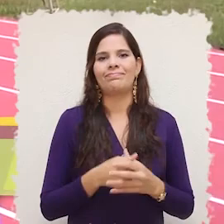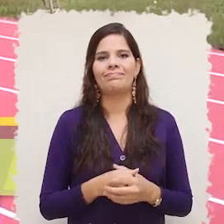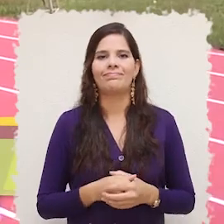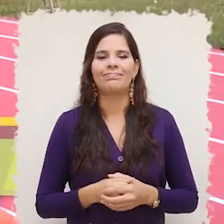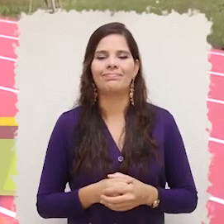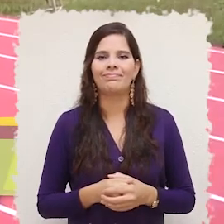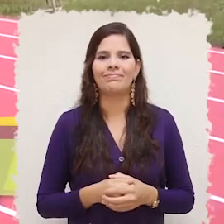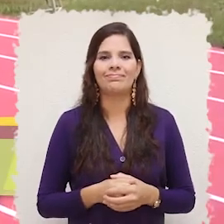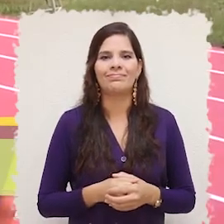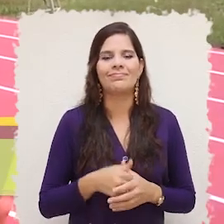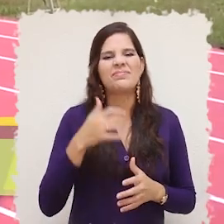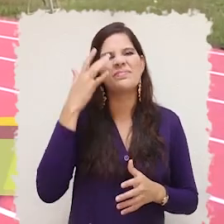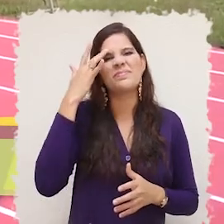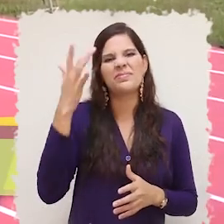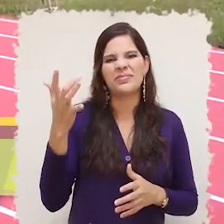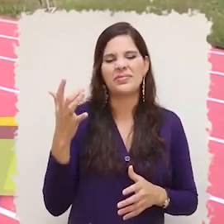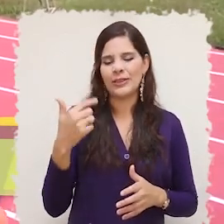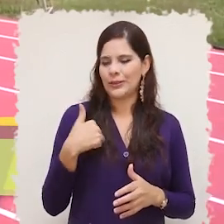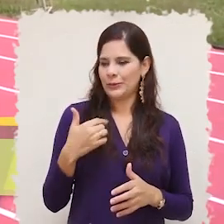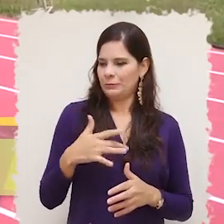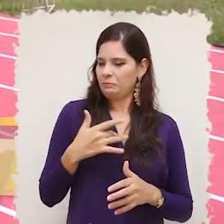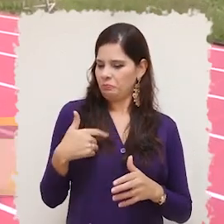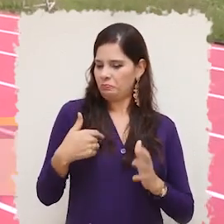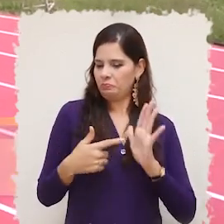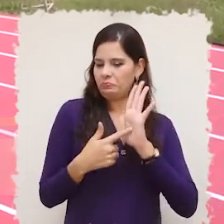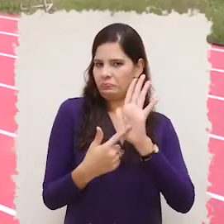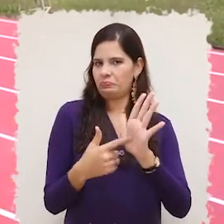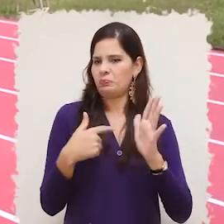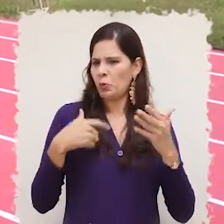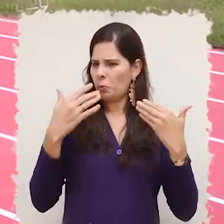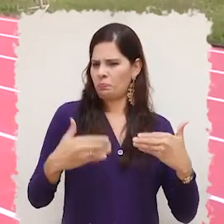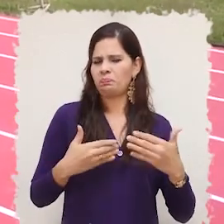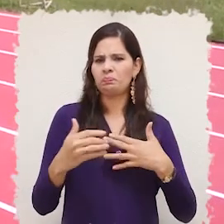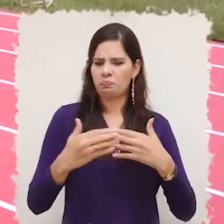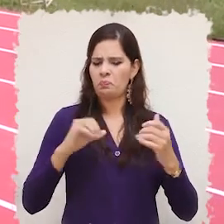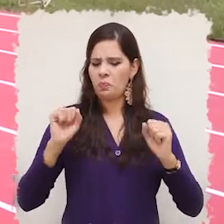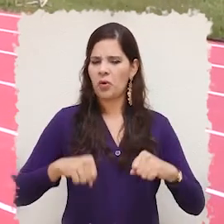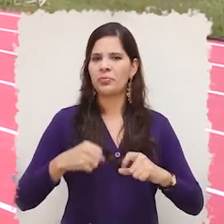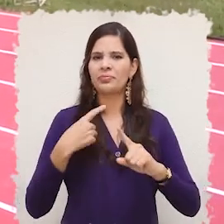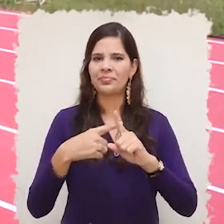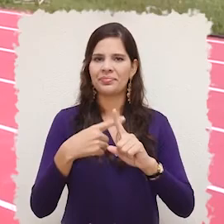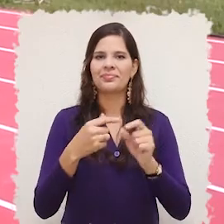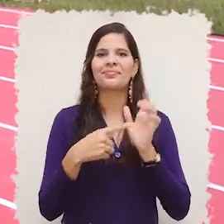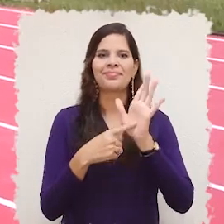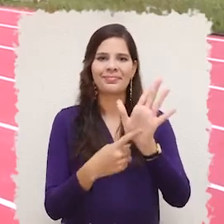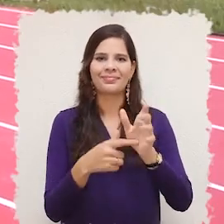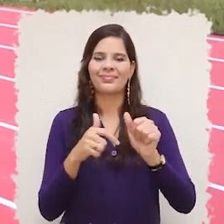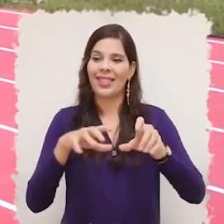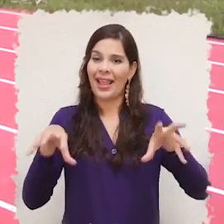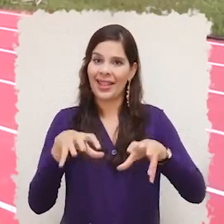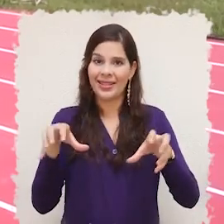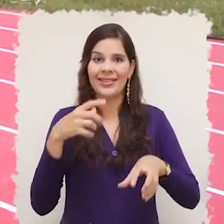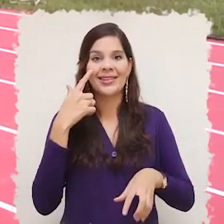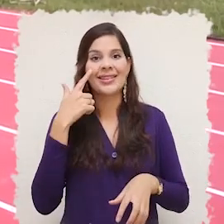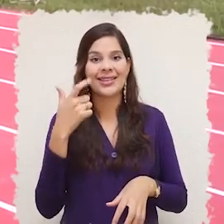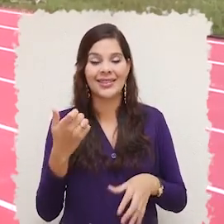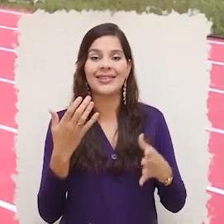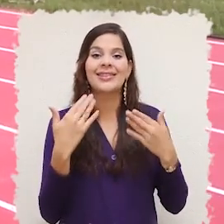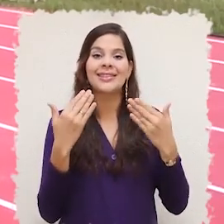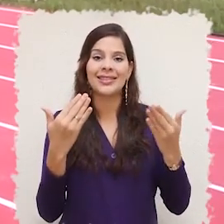bueno, pues nos ayuda a demostrar lo que nosotros somos acá, que sí podemos. Esta actividad es muy buena